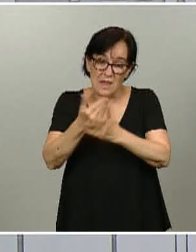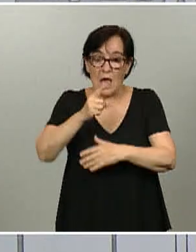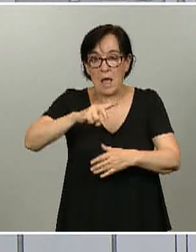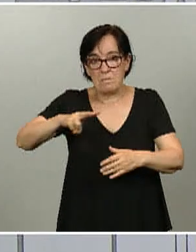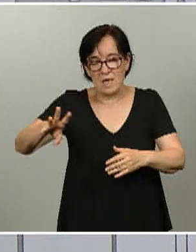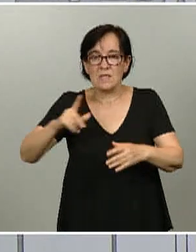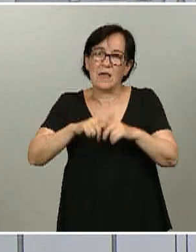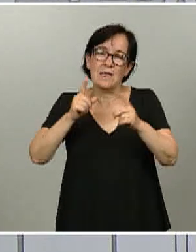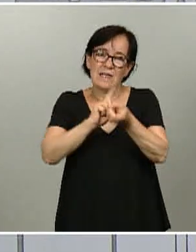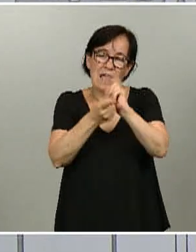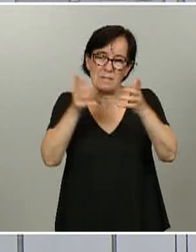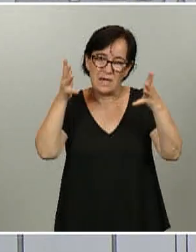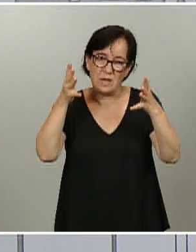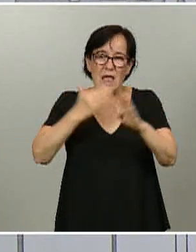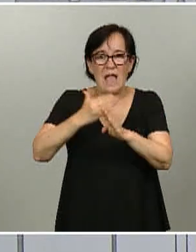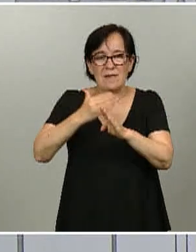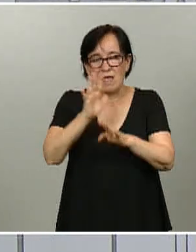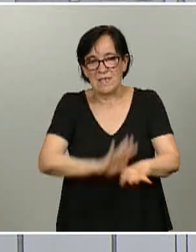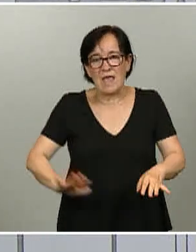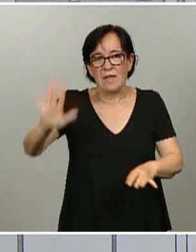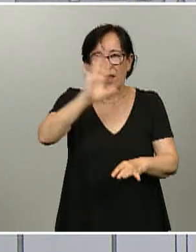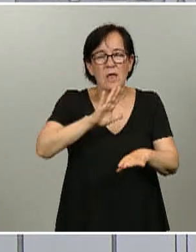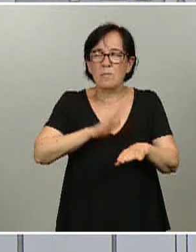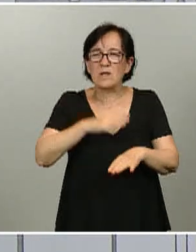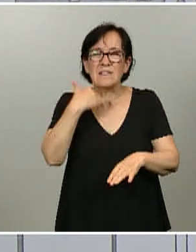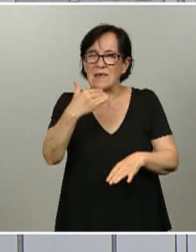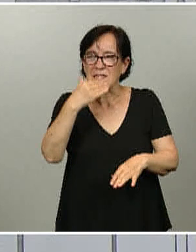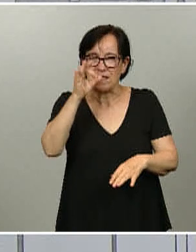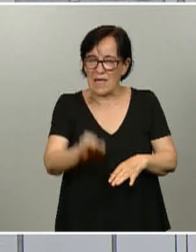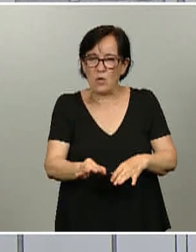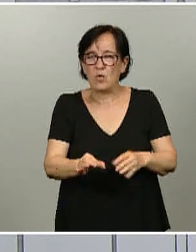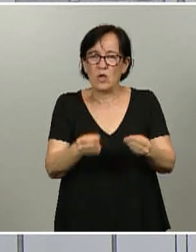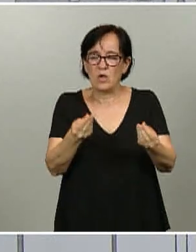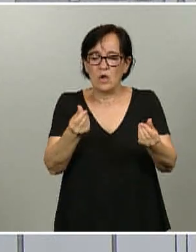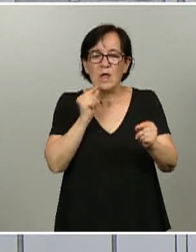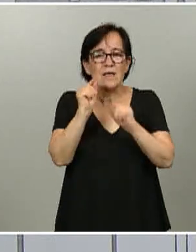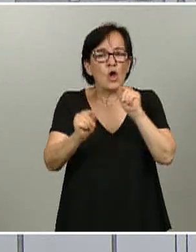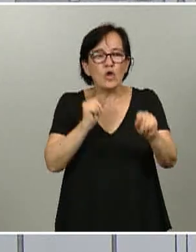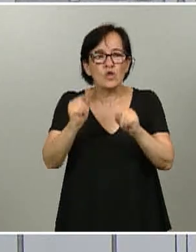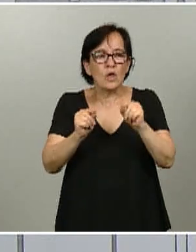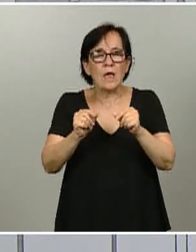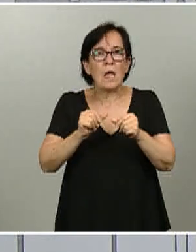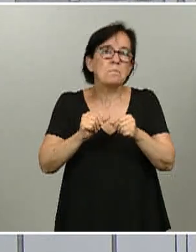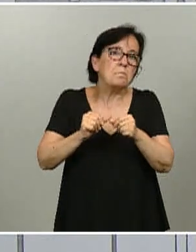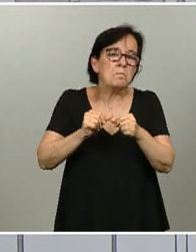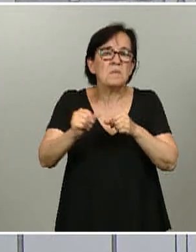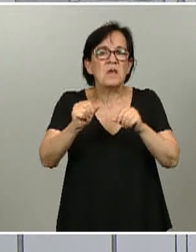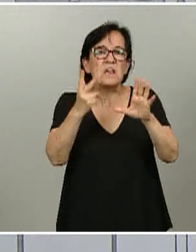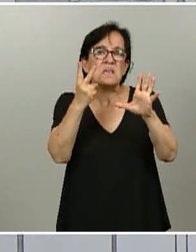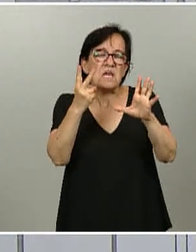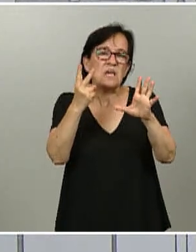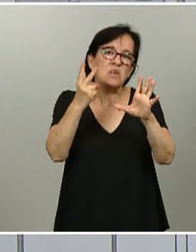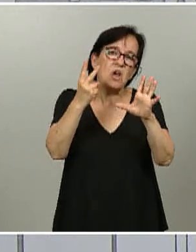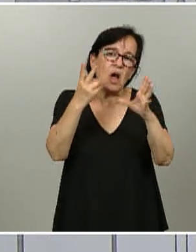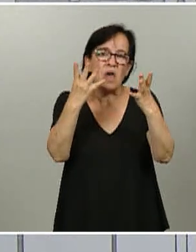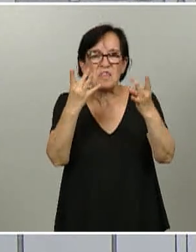nivel nacional, porque es muy probable que el contagio no se produzca a partir de 7º, 10º día. En